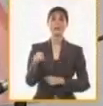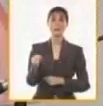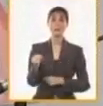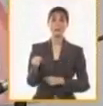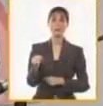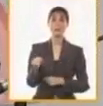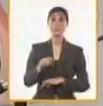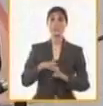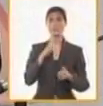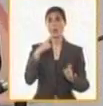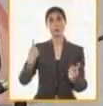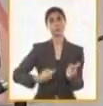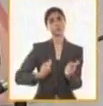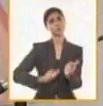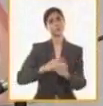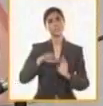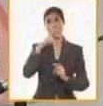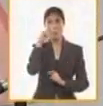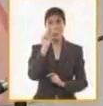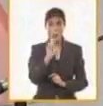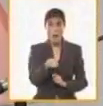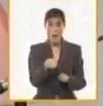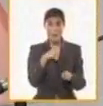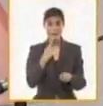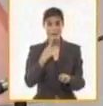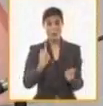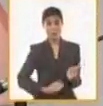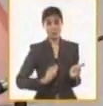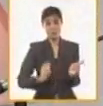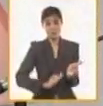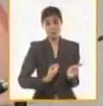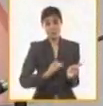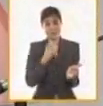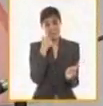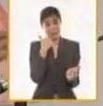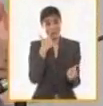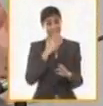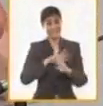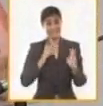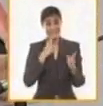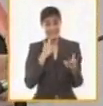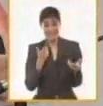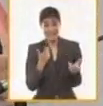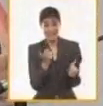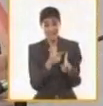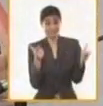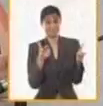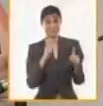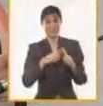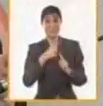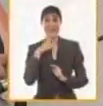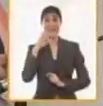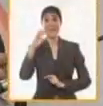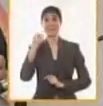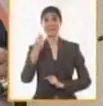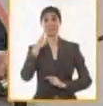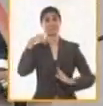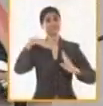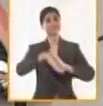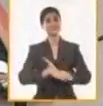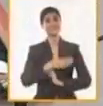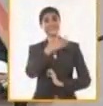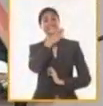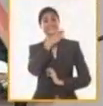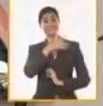la guerra en Ucrania es un peso importante para económicamente, y es un fracaso visible. Exacto. Ahora, yo